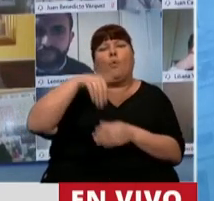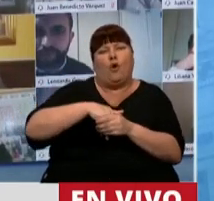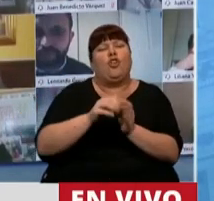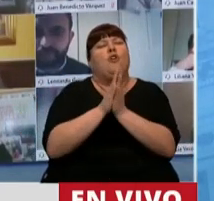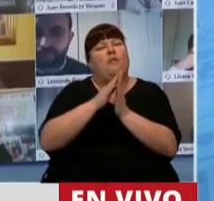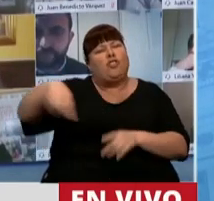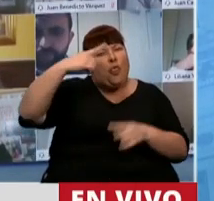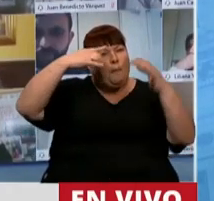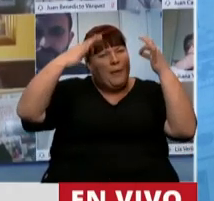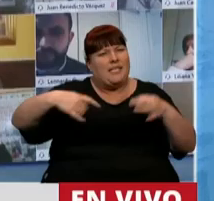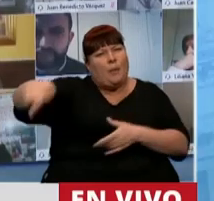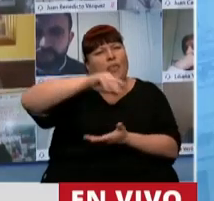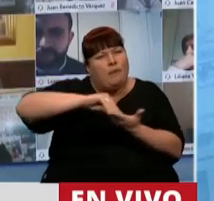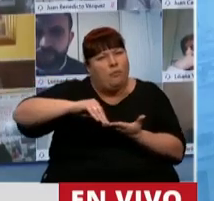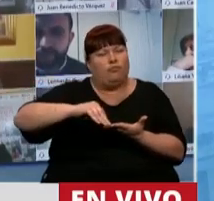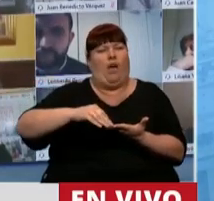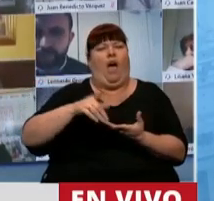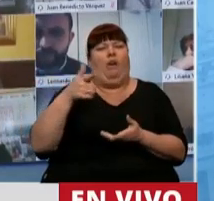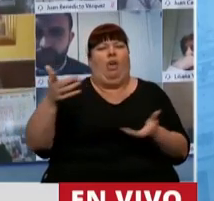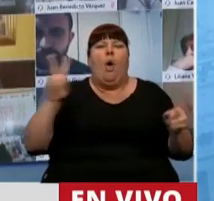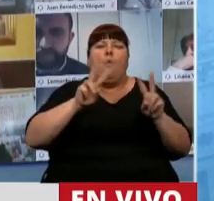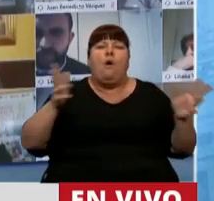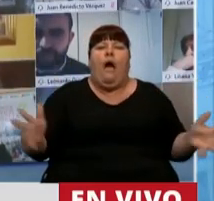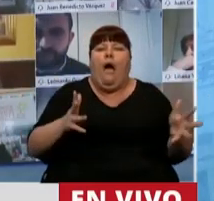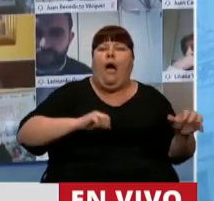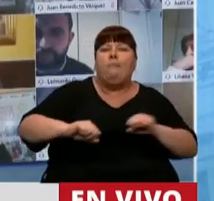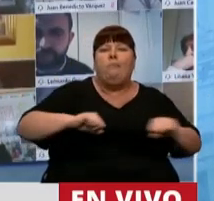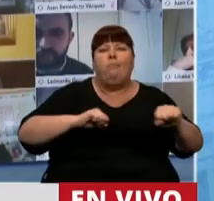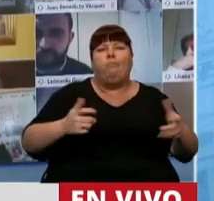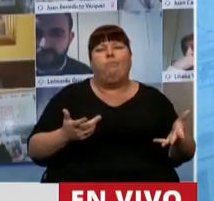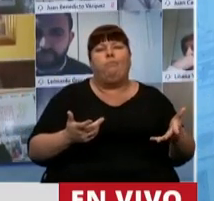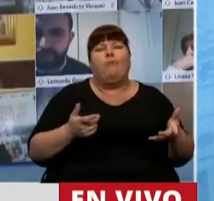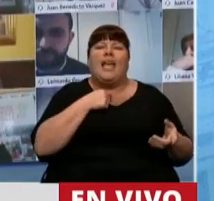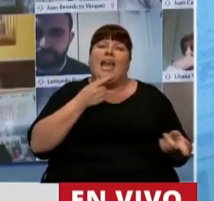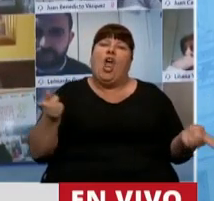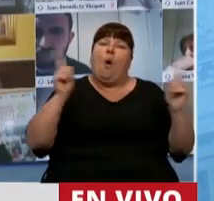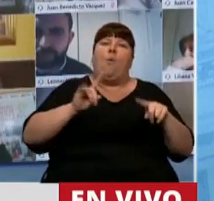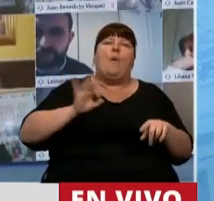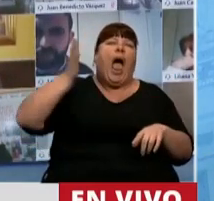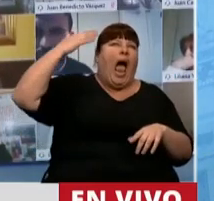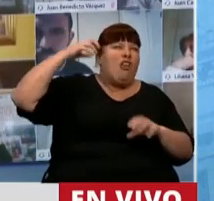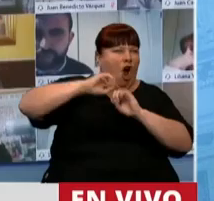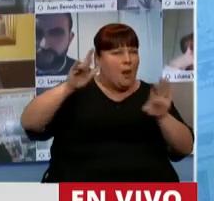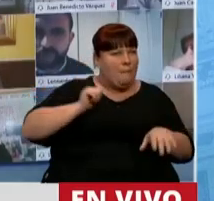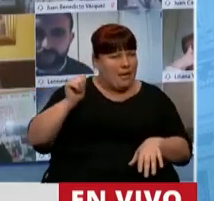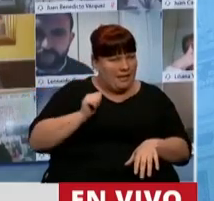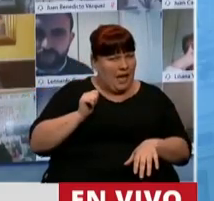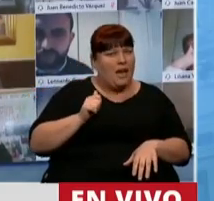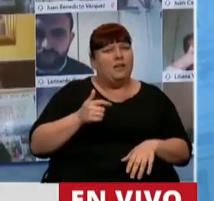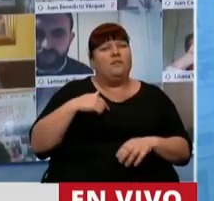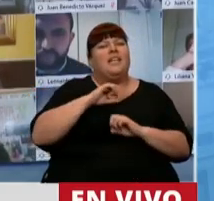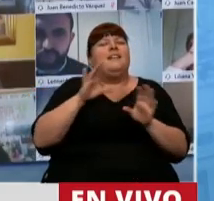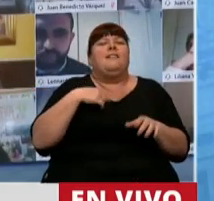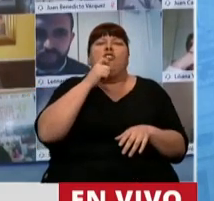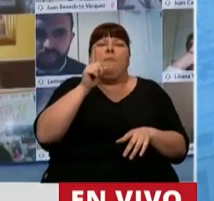favor le pido coherencia a estos legisladores que están fomentando que vuelvan esos años más oscuros. Soy grave, no